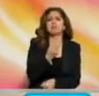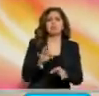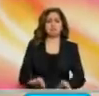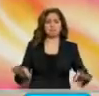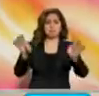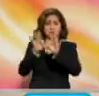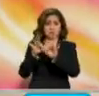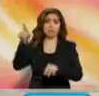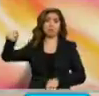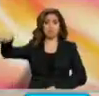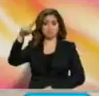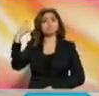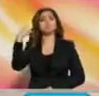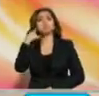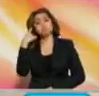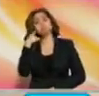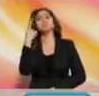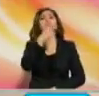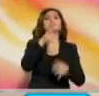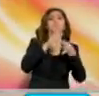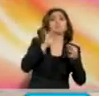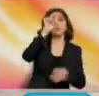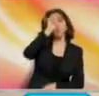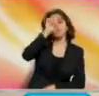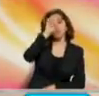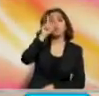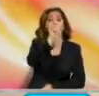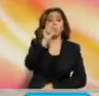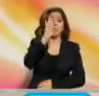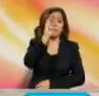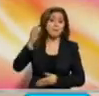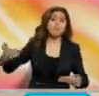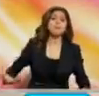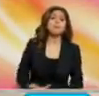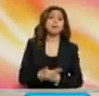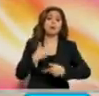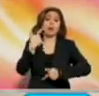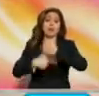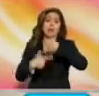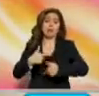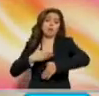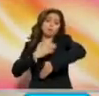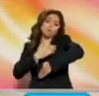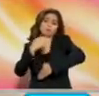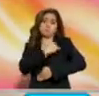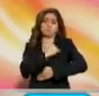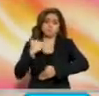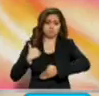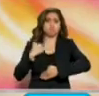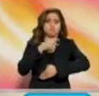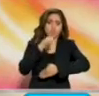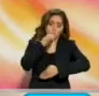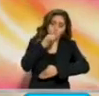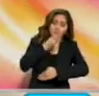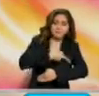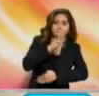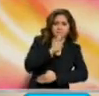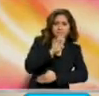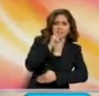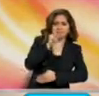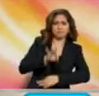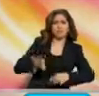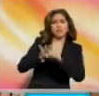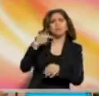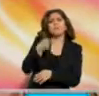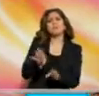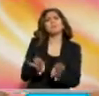amamantar al bebé, es muy importante que se tome en cuenta esto. Pero ¿cuáles son exactamente esta lista de beneficios? Es